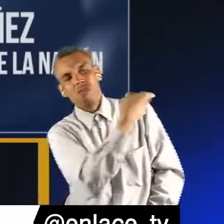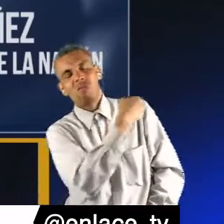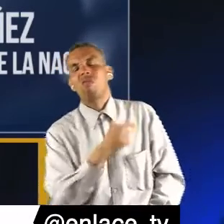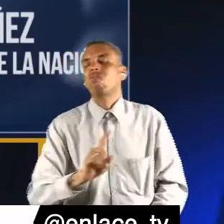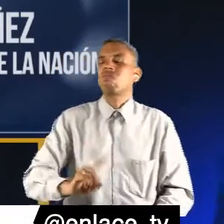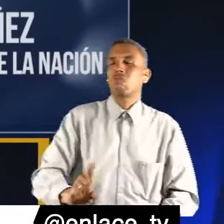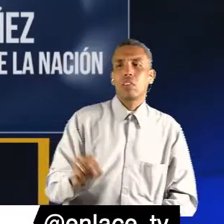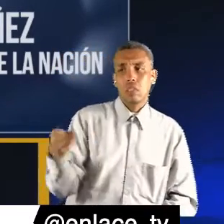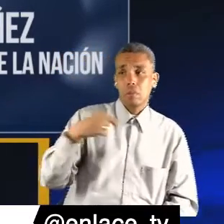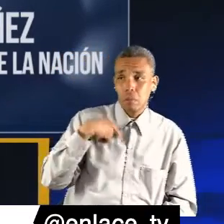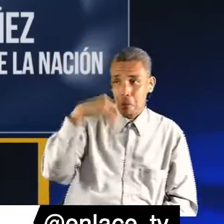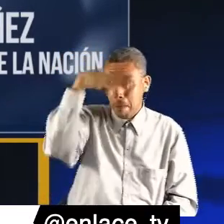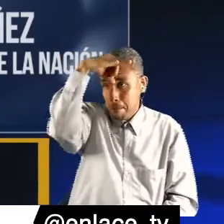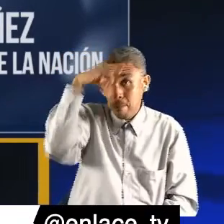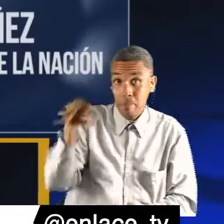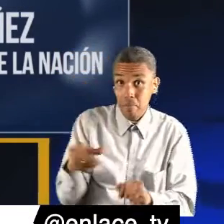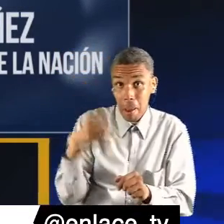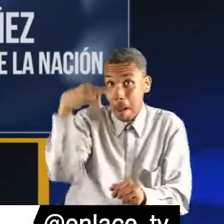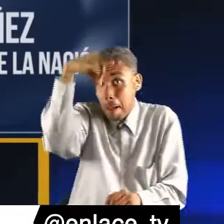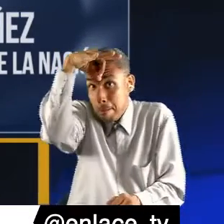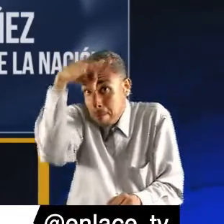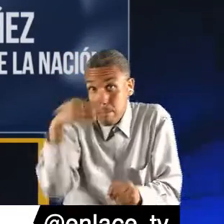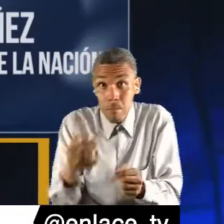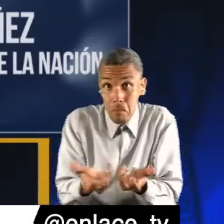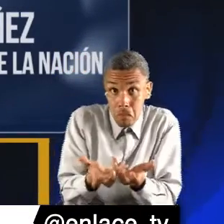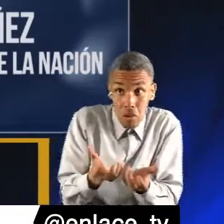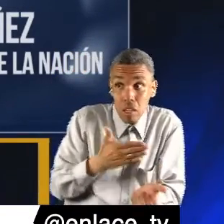cursos remediales y a explicarles lo que es la Procuraduría.